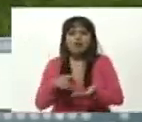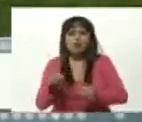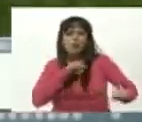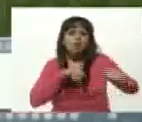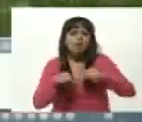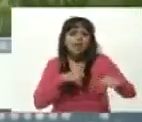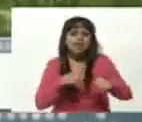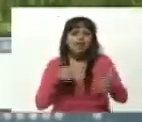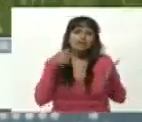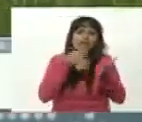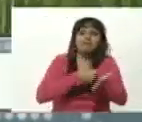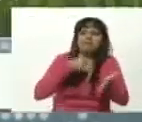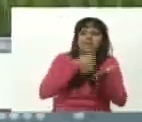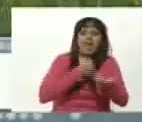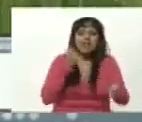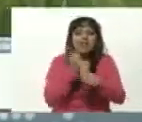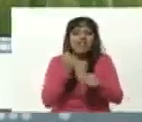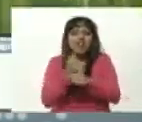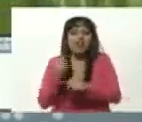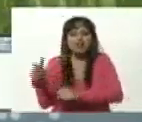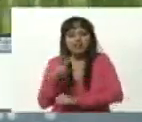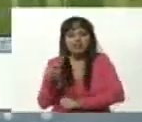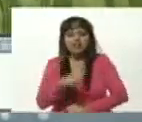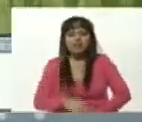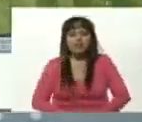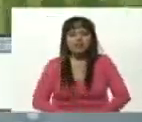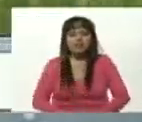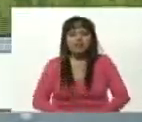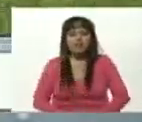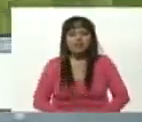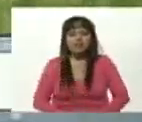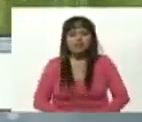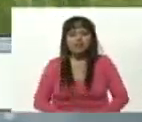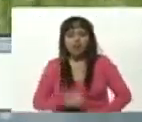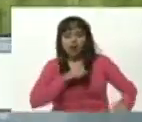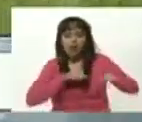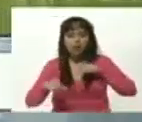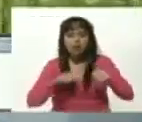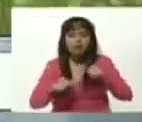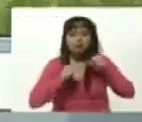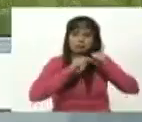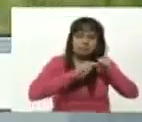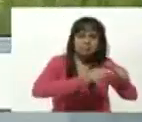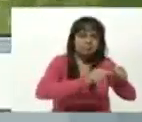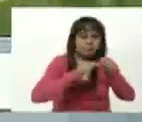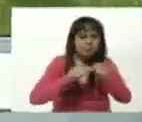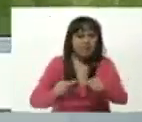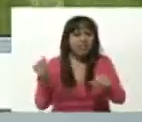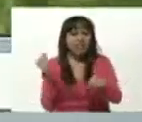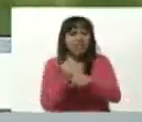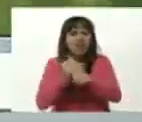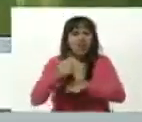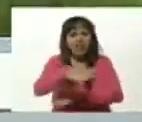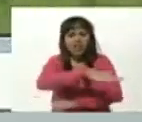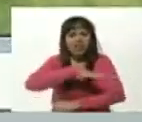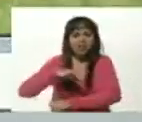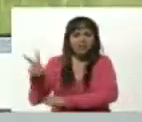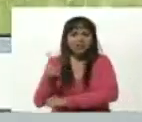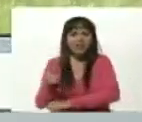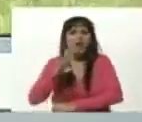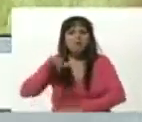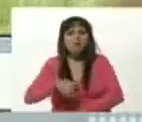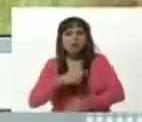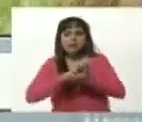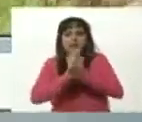venezolano. Y pido que nos unamos todos como un movimiento de tercos del campo venezolano. Tercos para vencer las